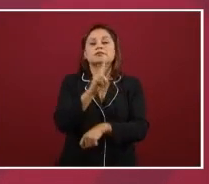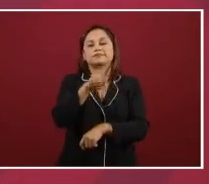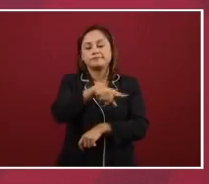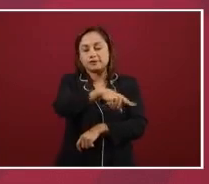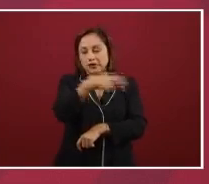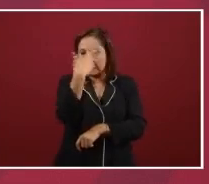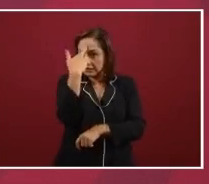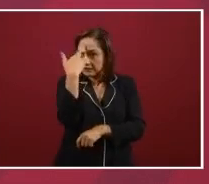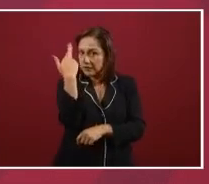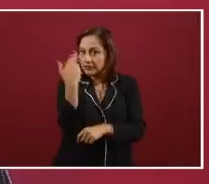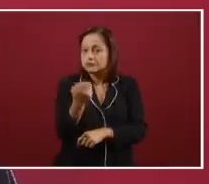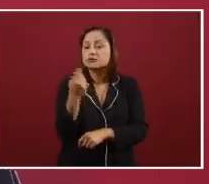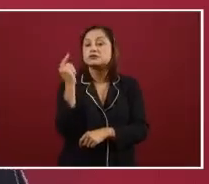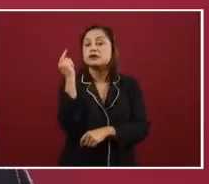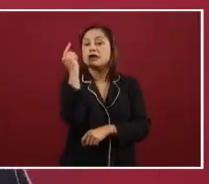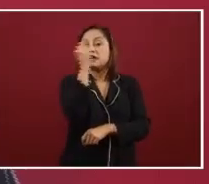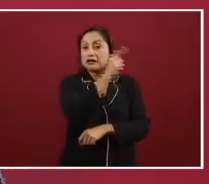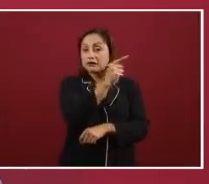confrontación